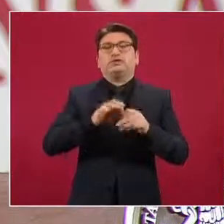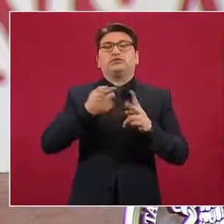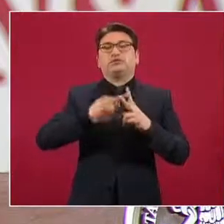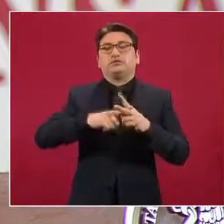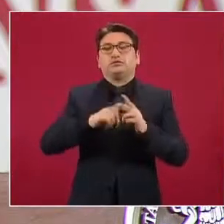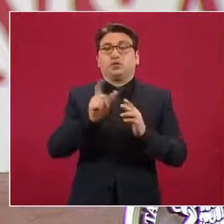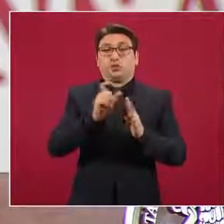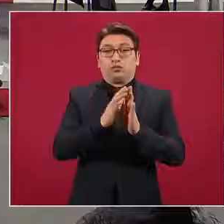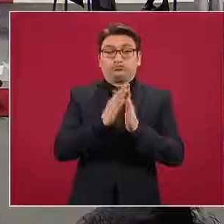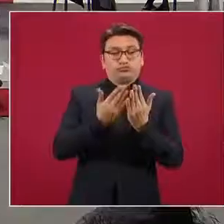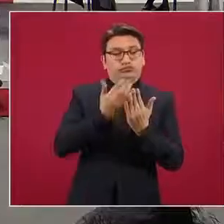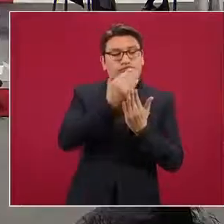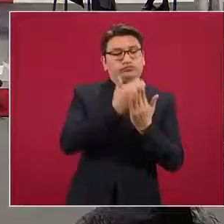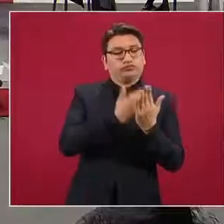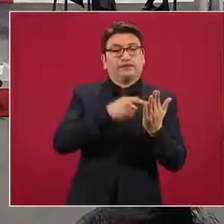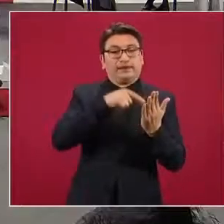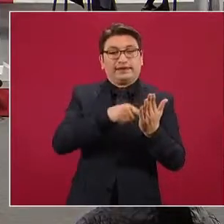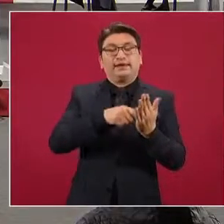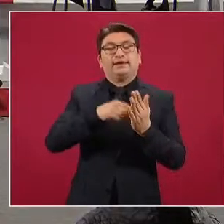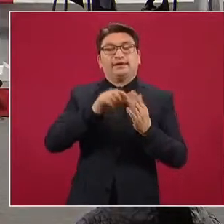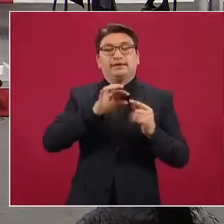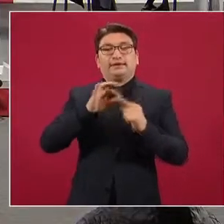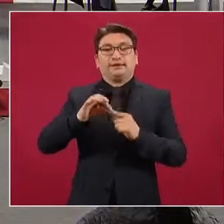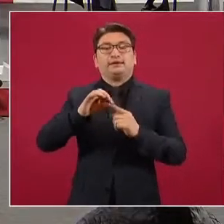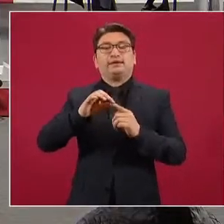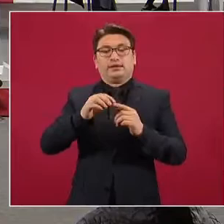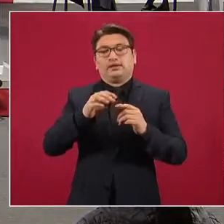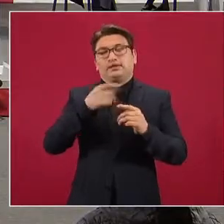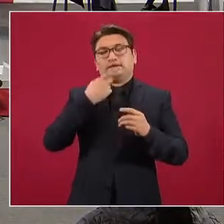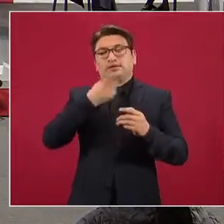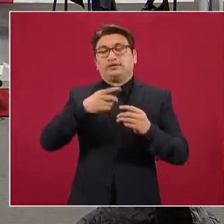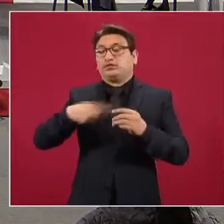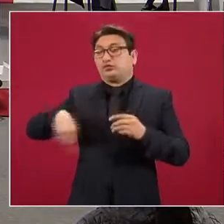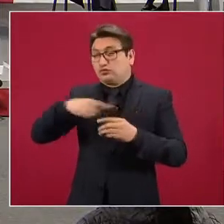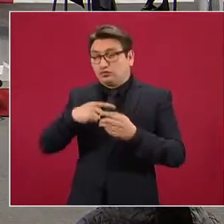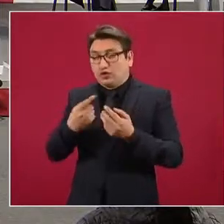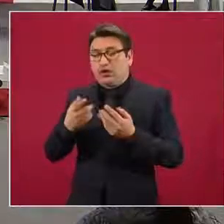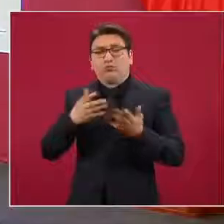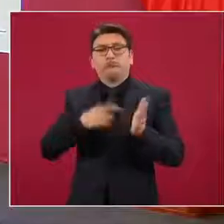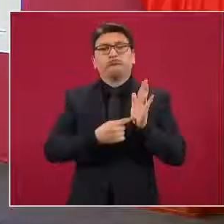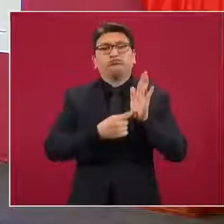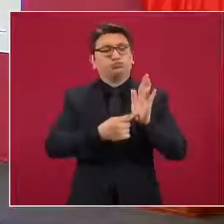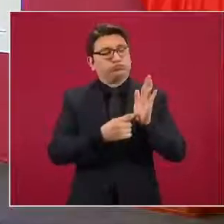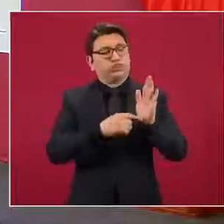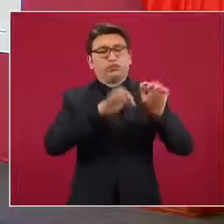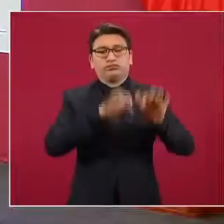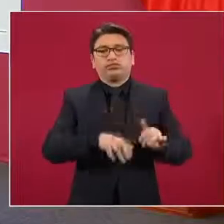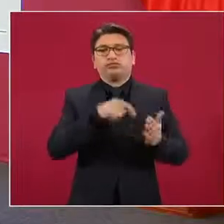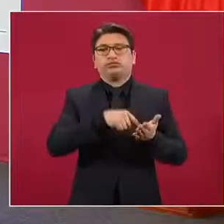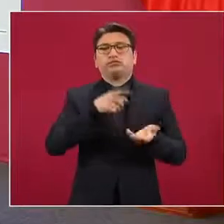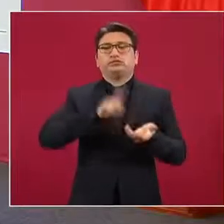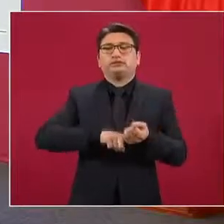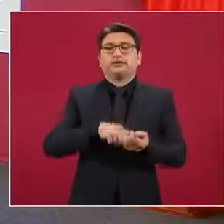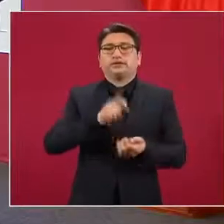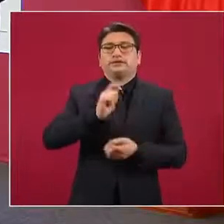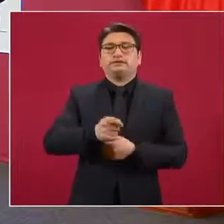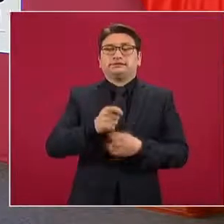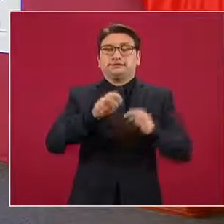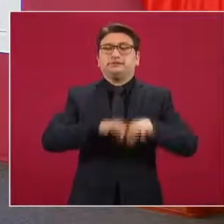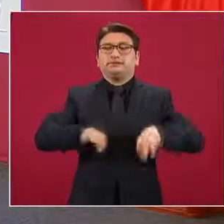inicio de la guía en una presentación que se escribió de manera colectiva, en la cual se establece la